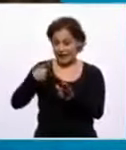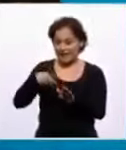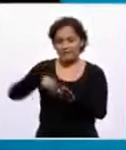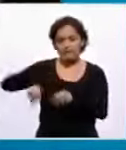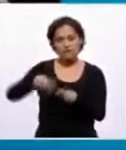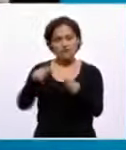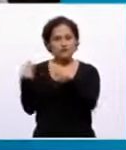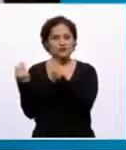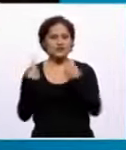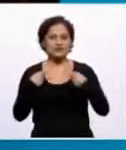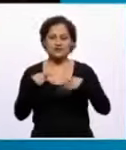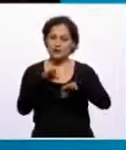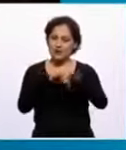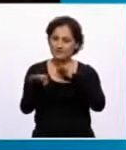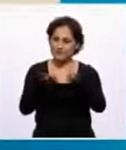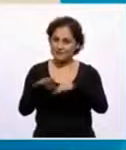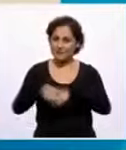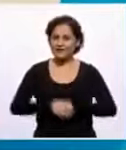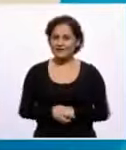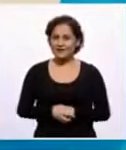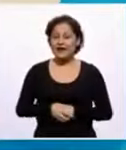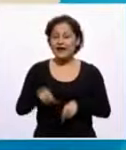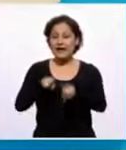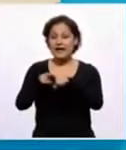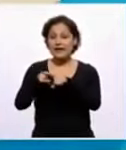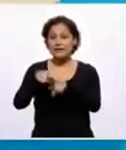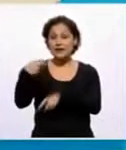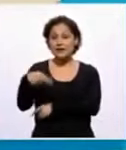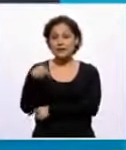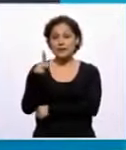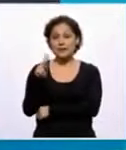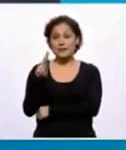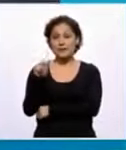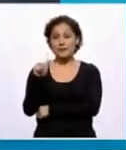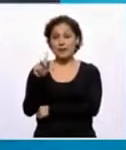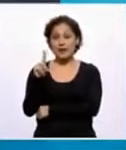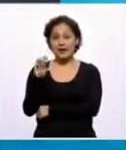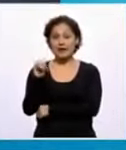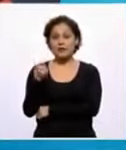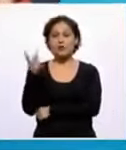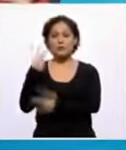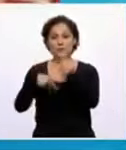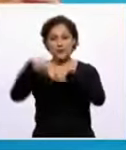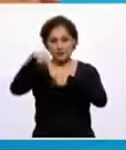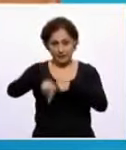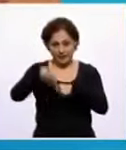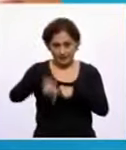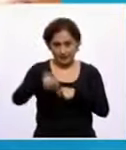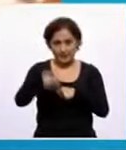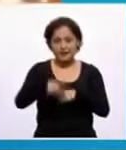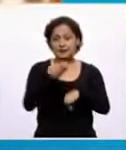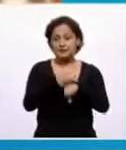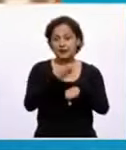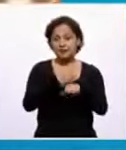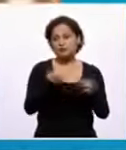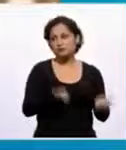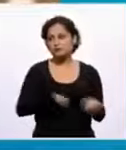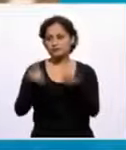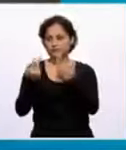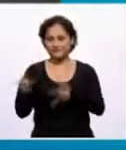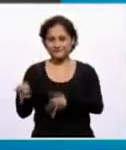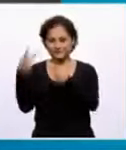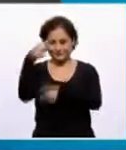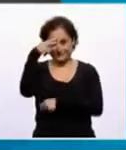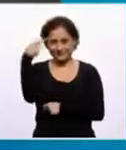su confección. Las hermanas Prado vienen por temporadas a llevar remesas a México. Un niño tan chiquito y con un